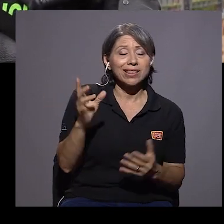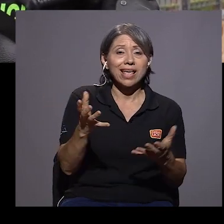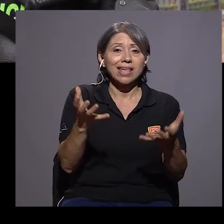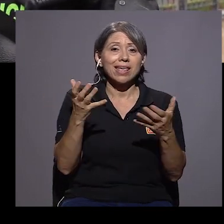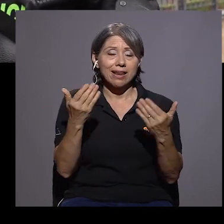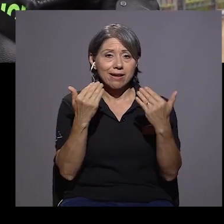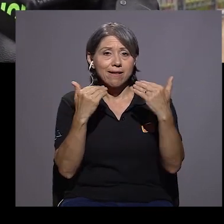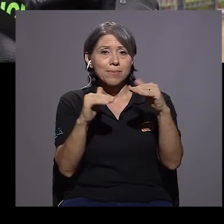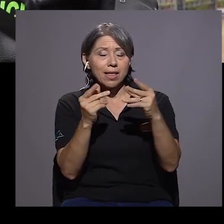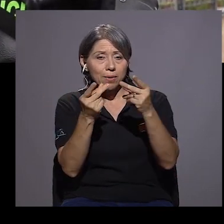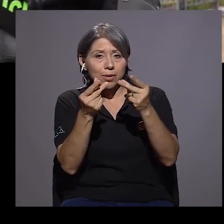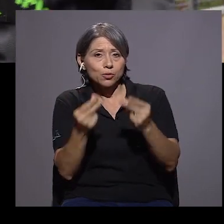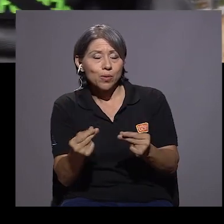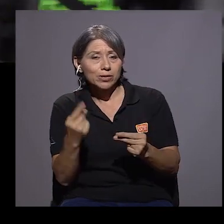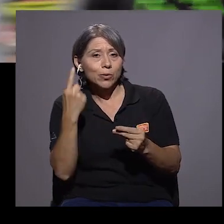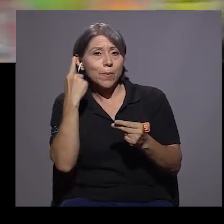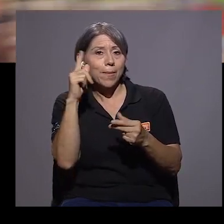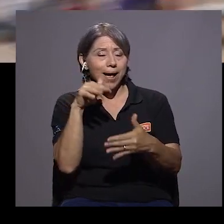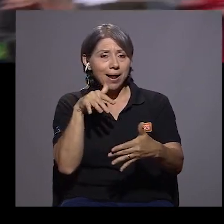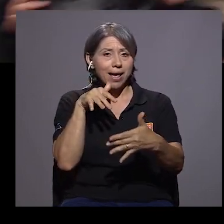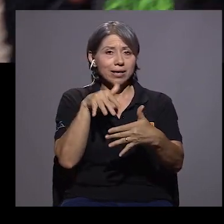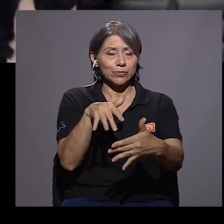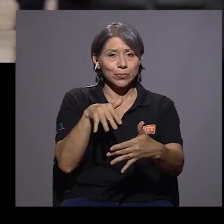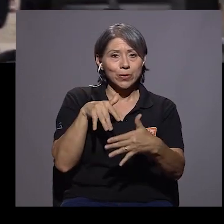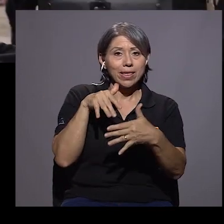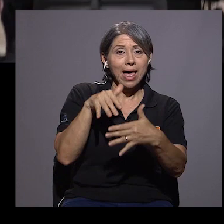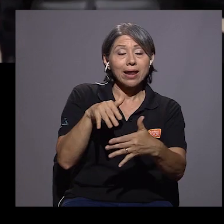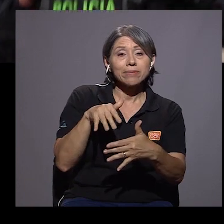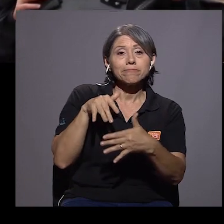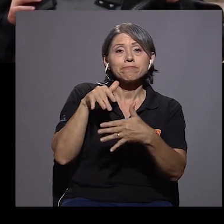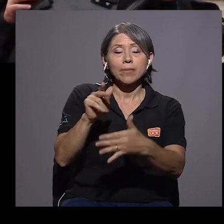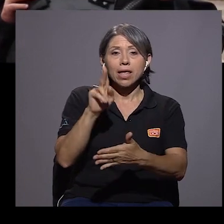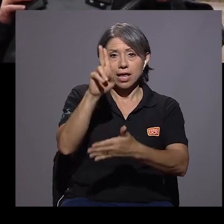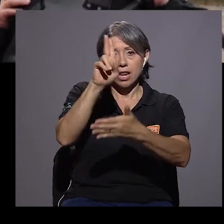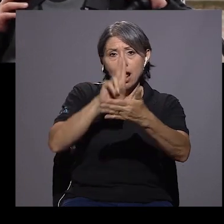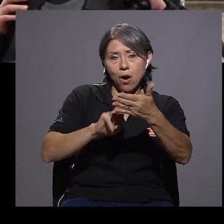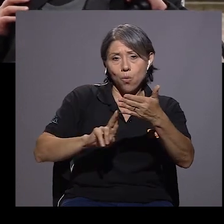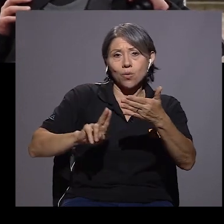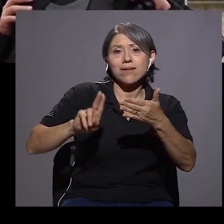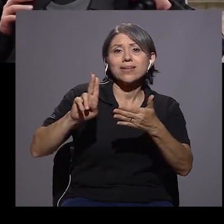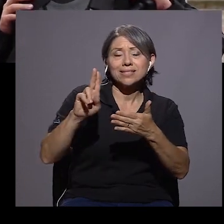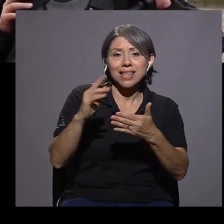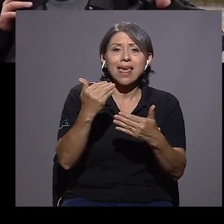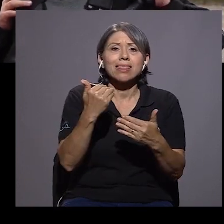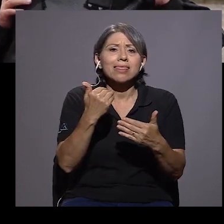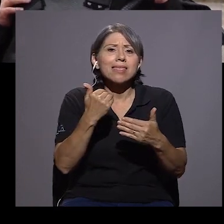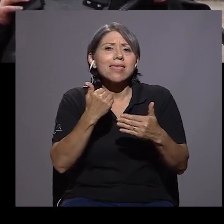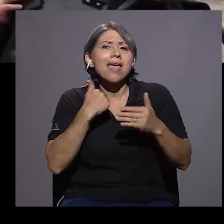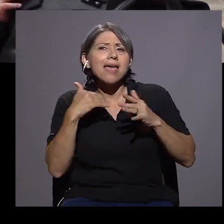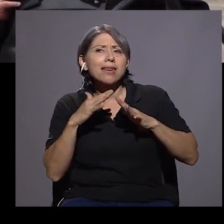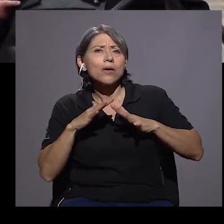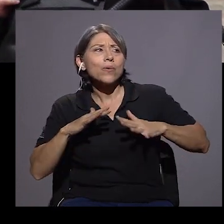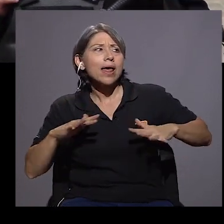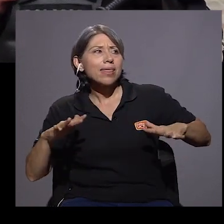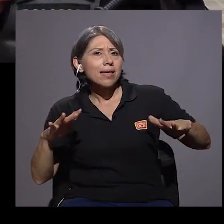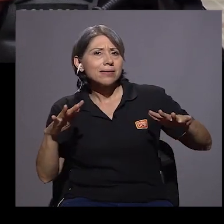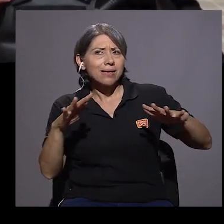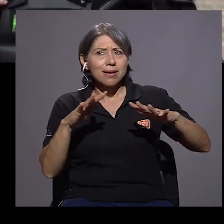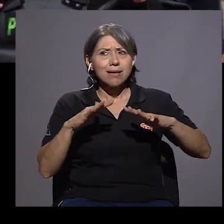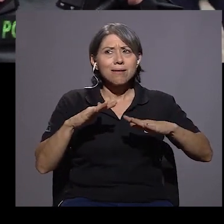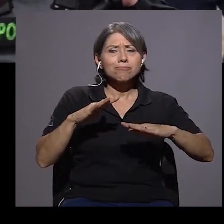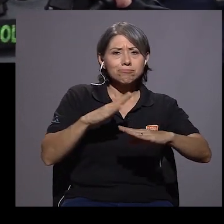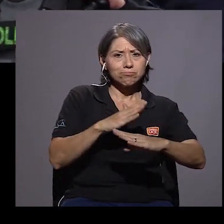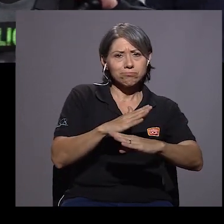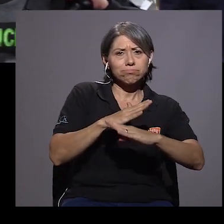quieren limitar el presupuesto para estudiar. Y la universidad tiene una